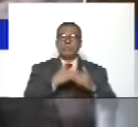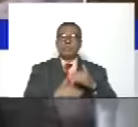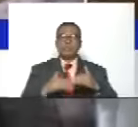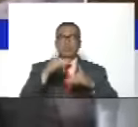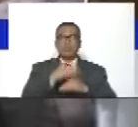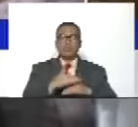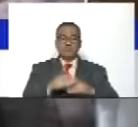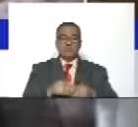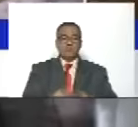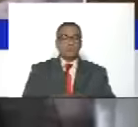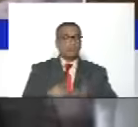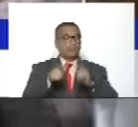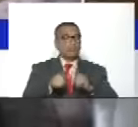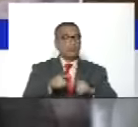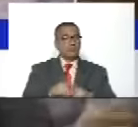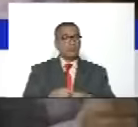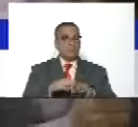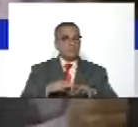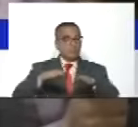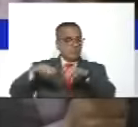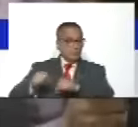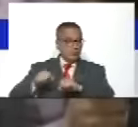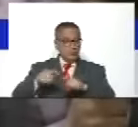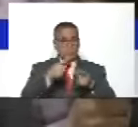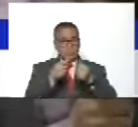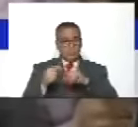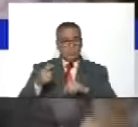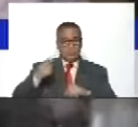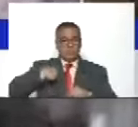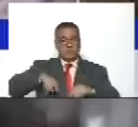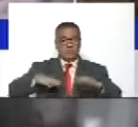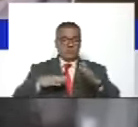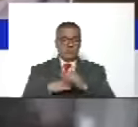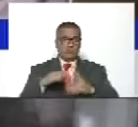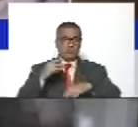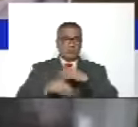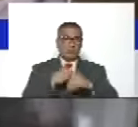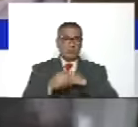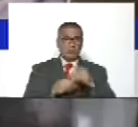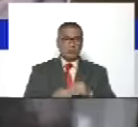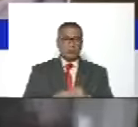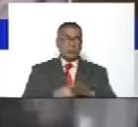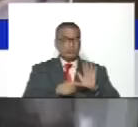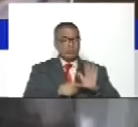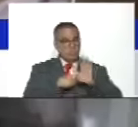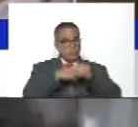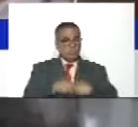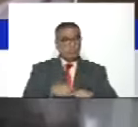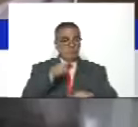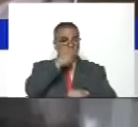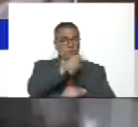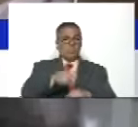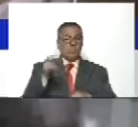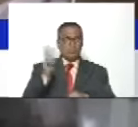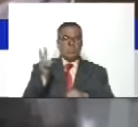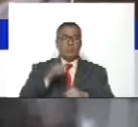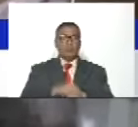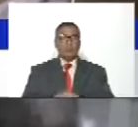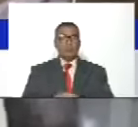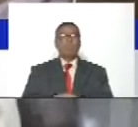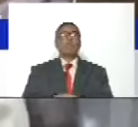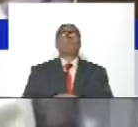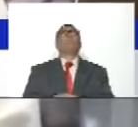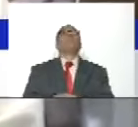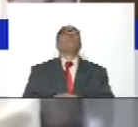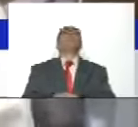levantamiento incondicional de ese embargo económico que nos impuso, que nos han impuesto al pueblo venezolano.